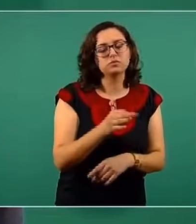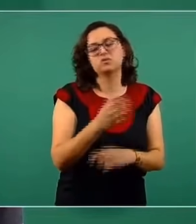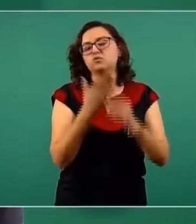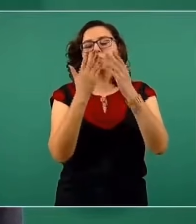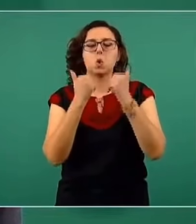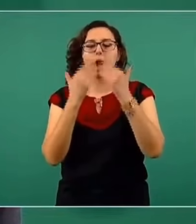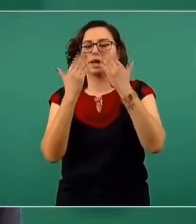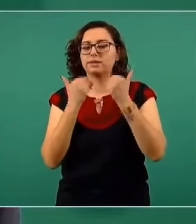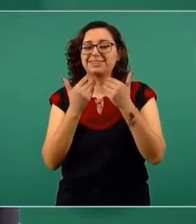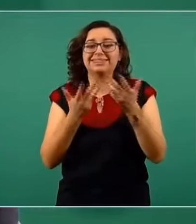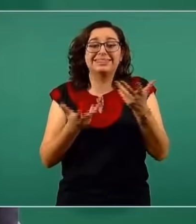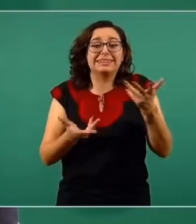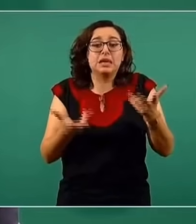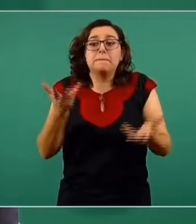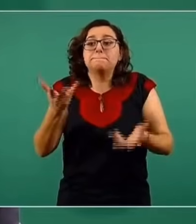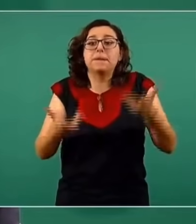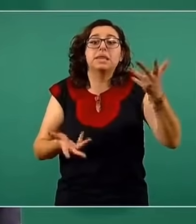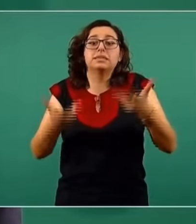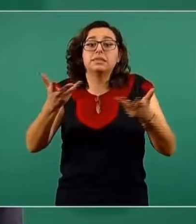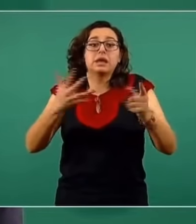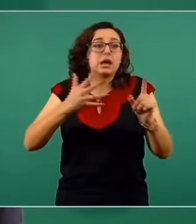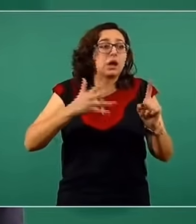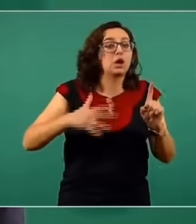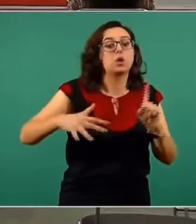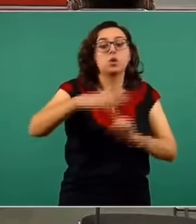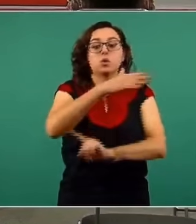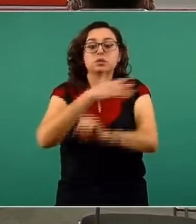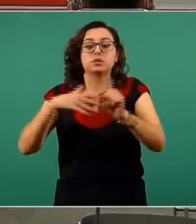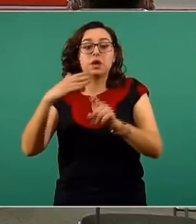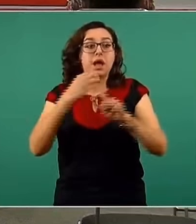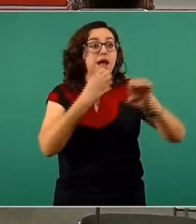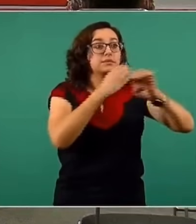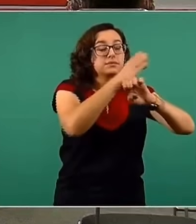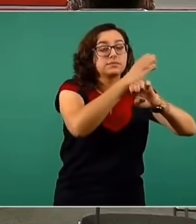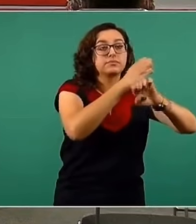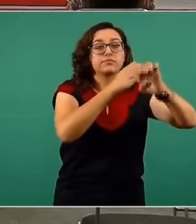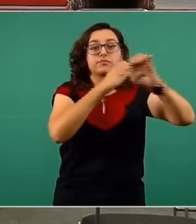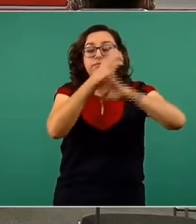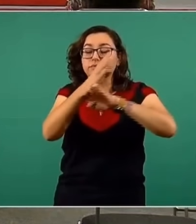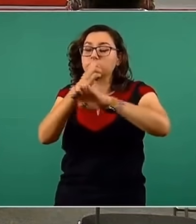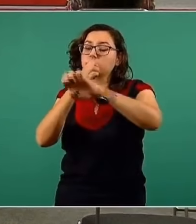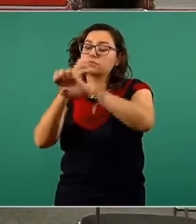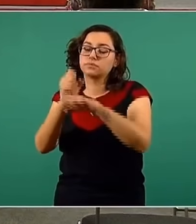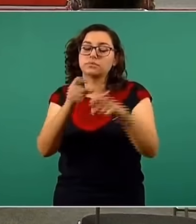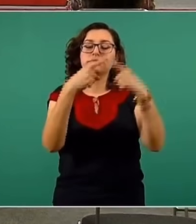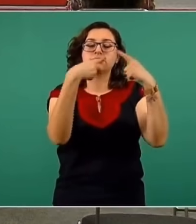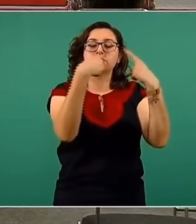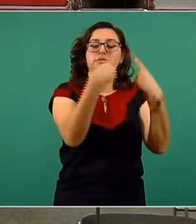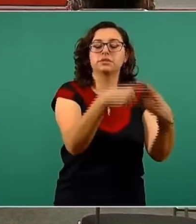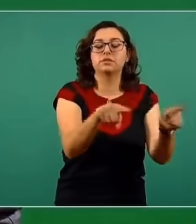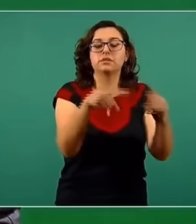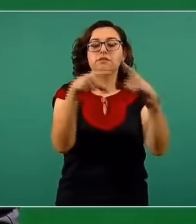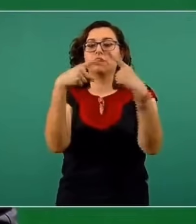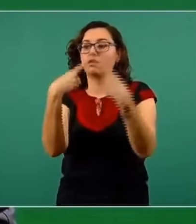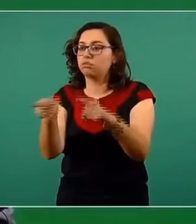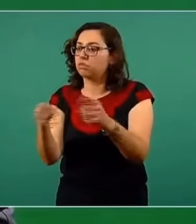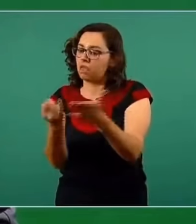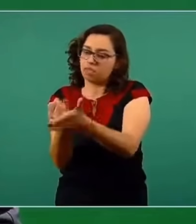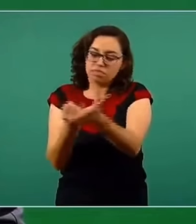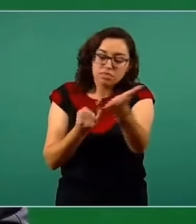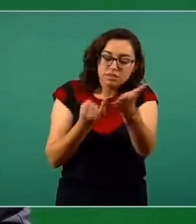Termino diciendo, en cada entidad federativa, ese equilibrio se va ejerciendo todos los días o todas las semanas,